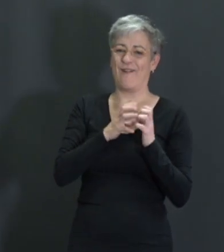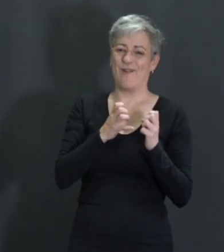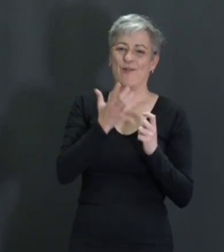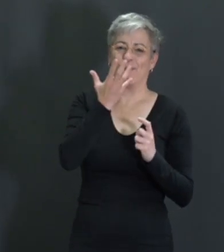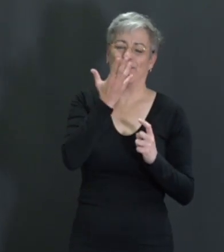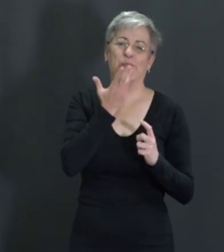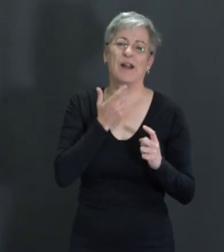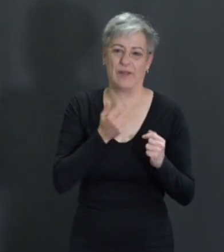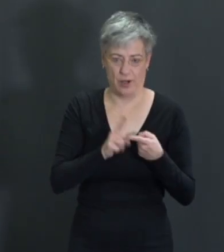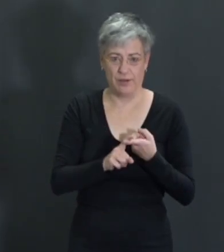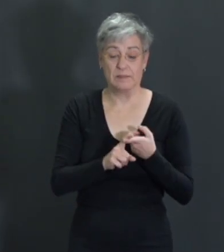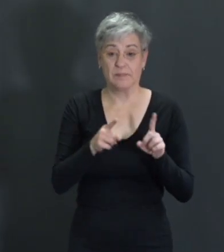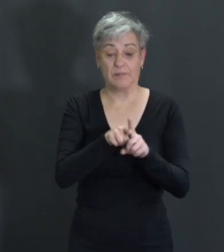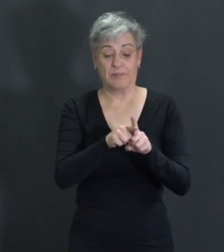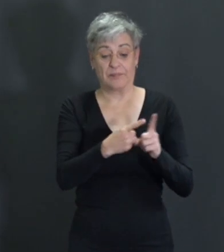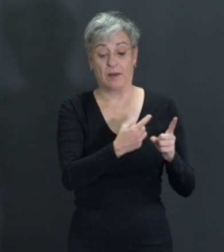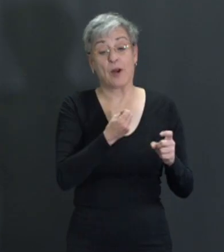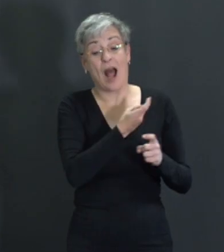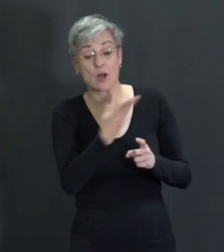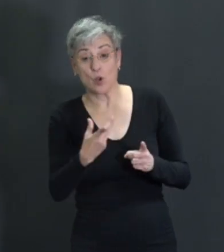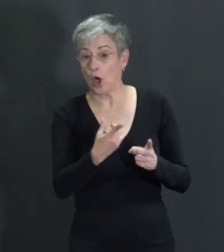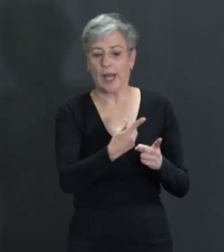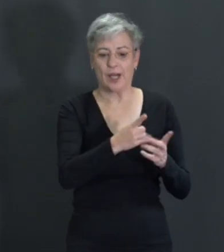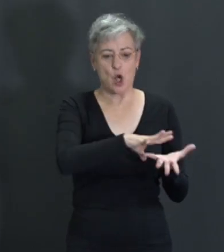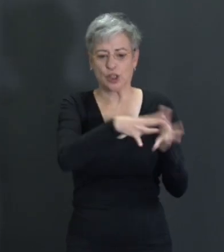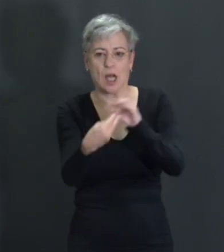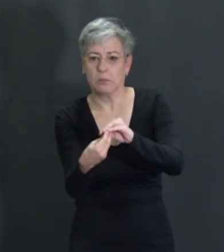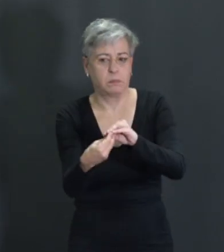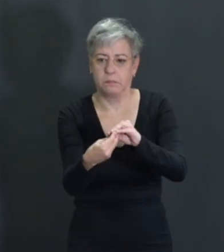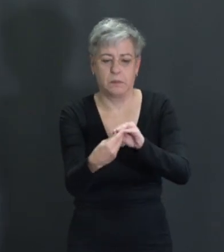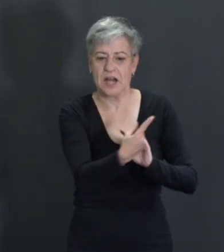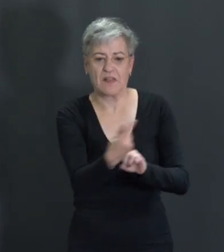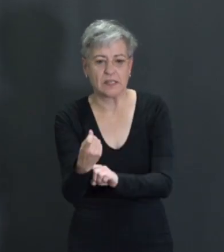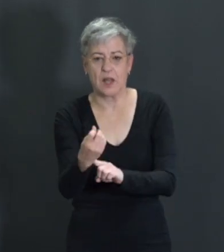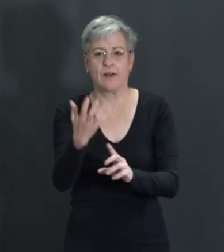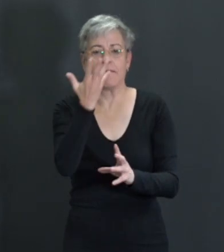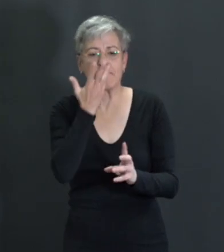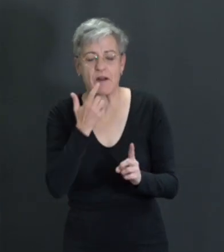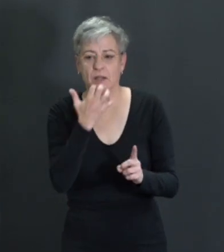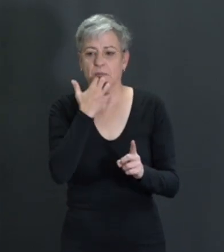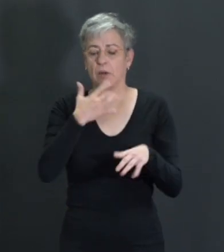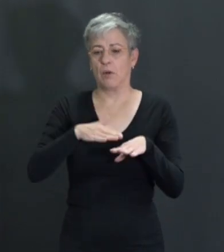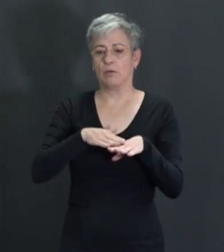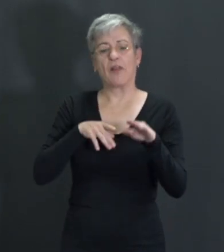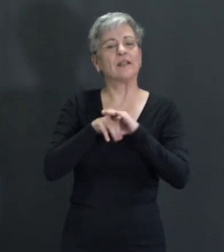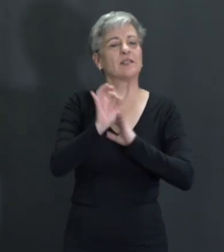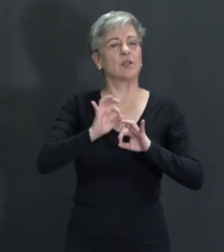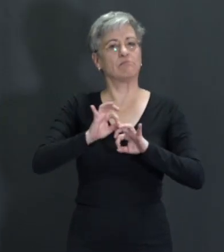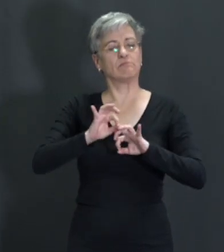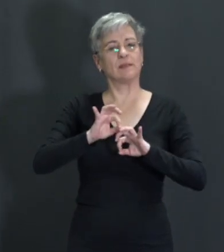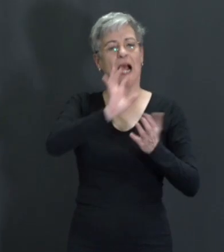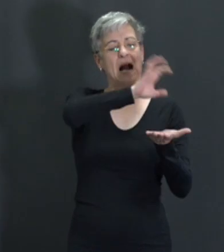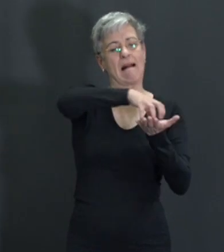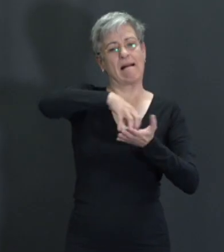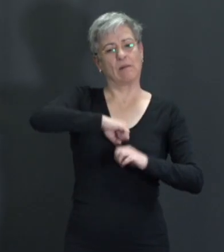ajustan nada. Yo diría que ni a necesidades ni a deseos, como son todos los desarrollos macroinstitucionales que no